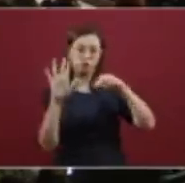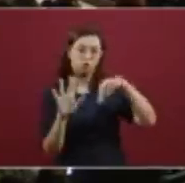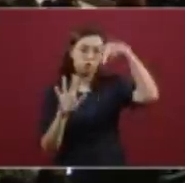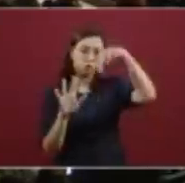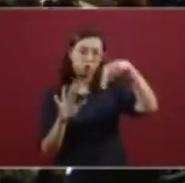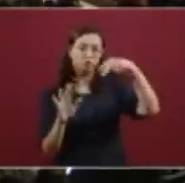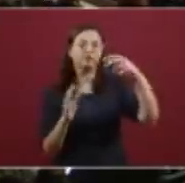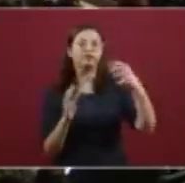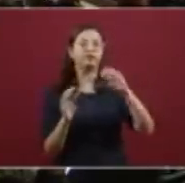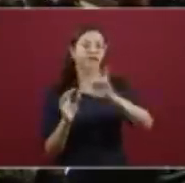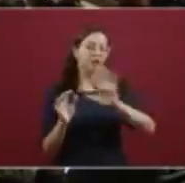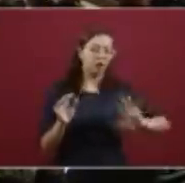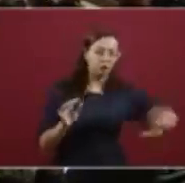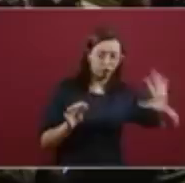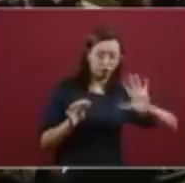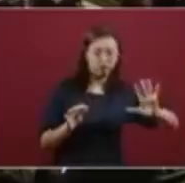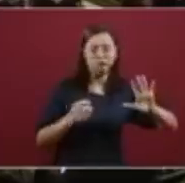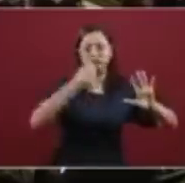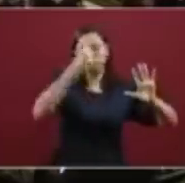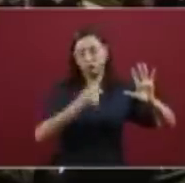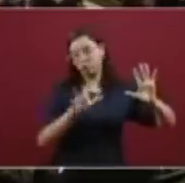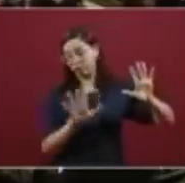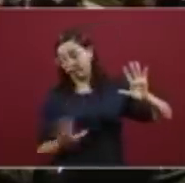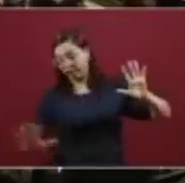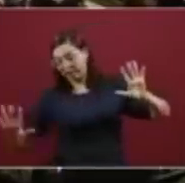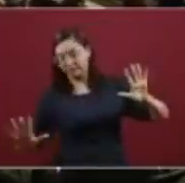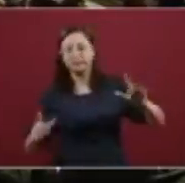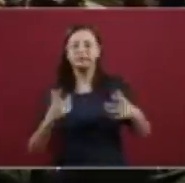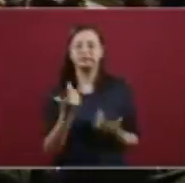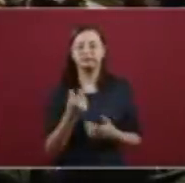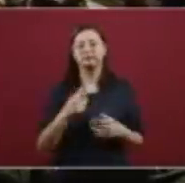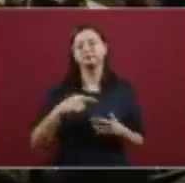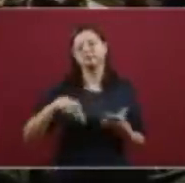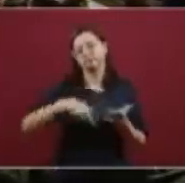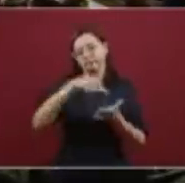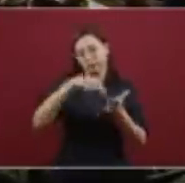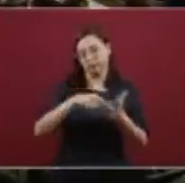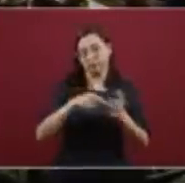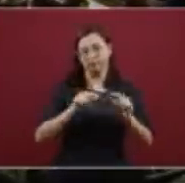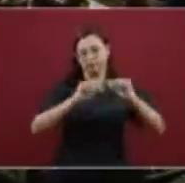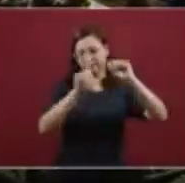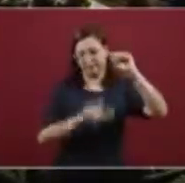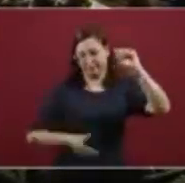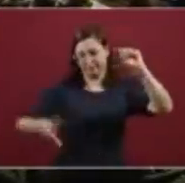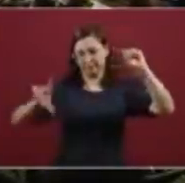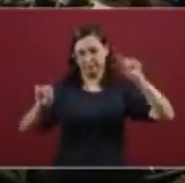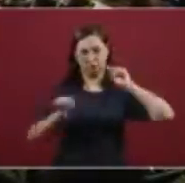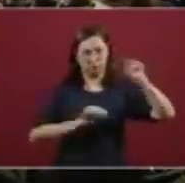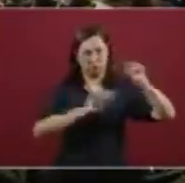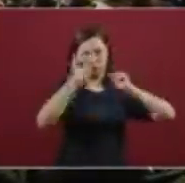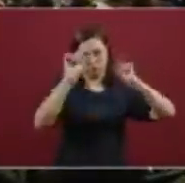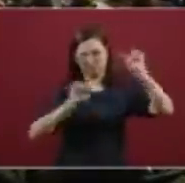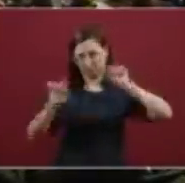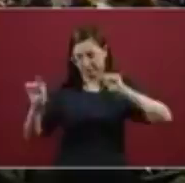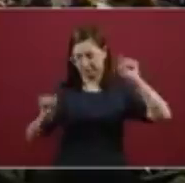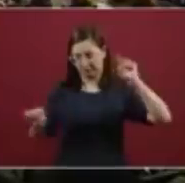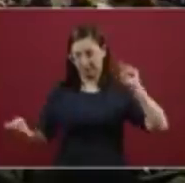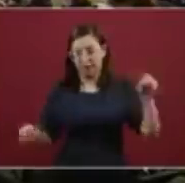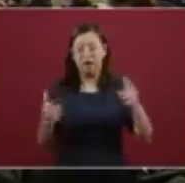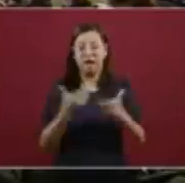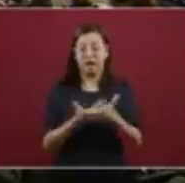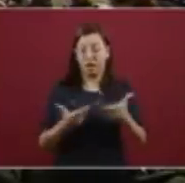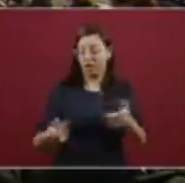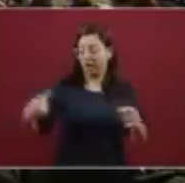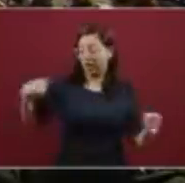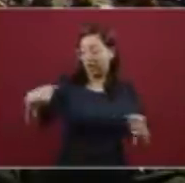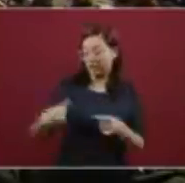norte, occidente, sur y sureste. El comparativo a la fecha, esta semana